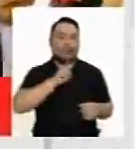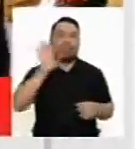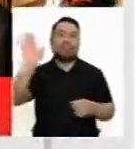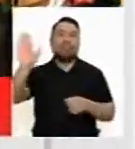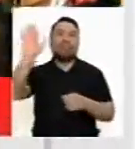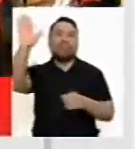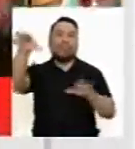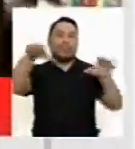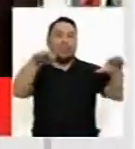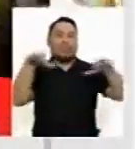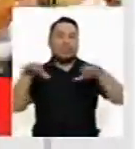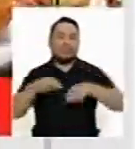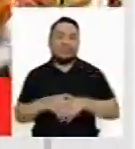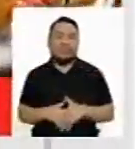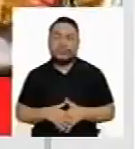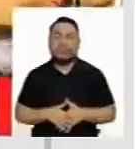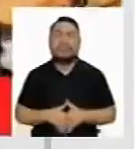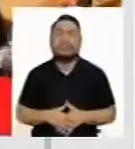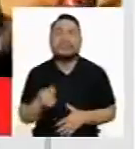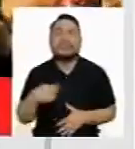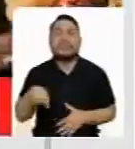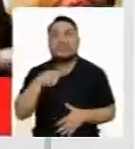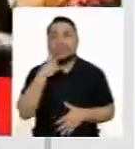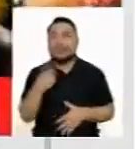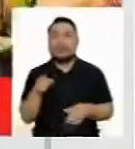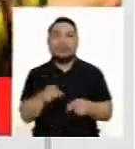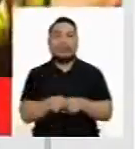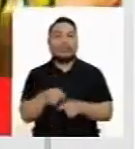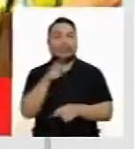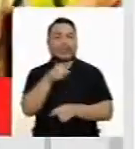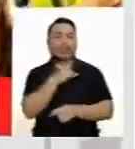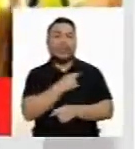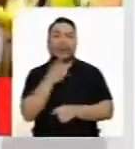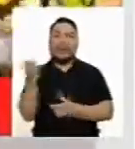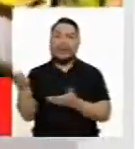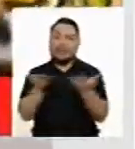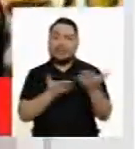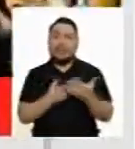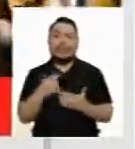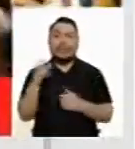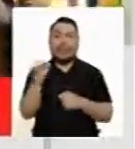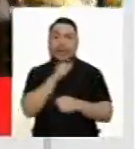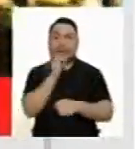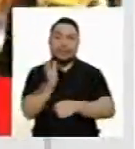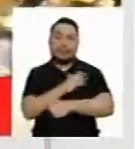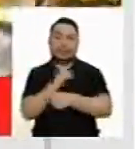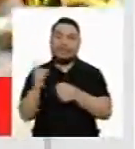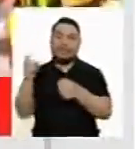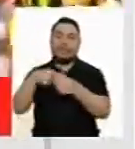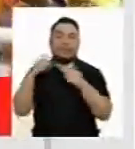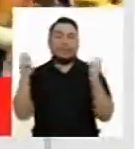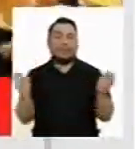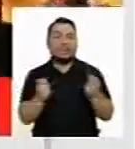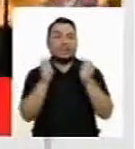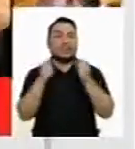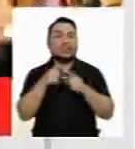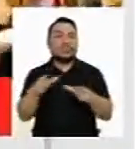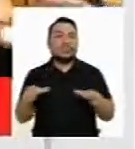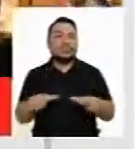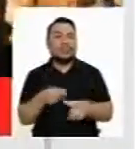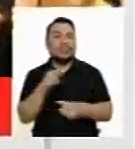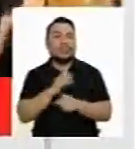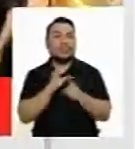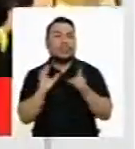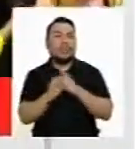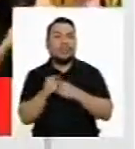en la mirada. La Universidad de la Ciudad invitó al coro polifónico de Guano a participar, a ser parte de las celebraciones de la ciudad, de la vida